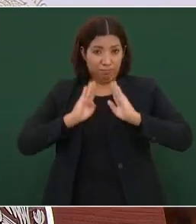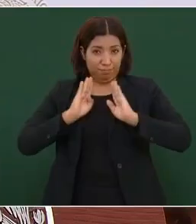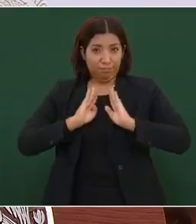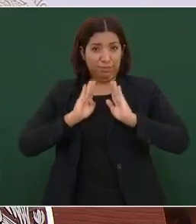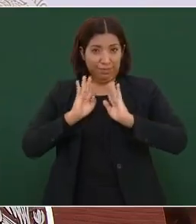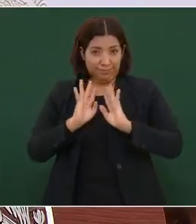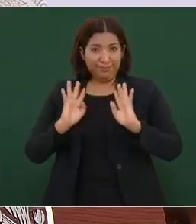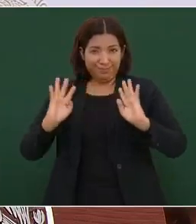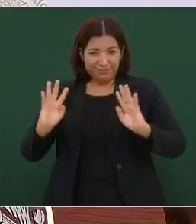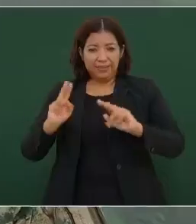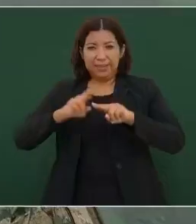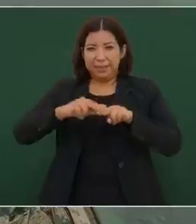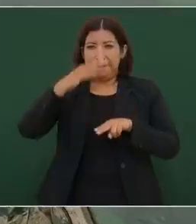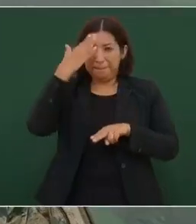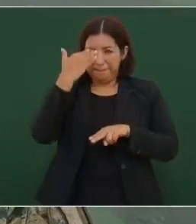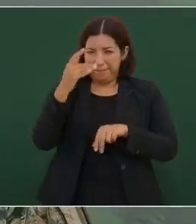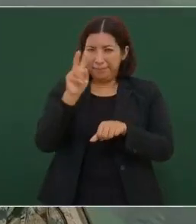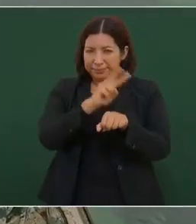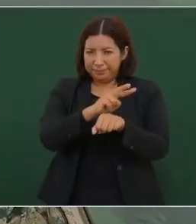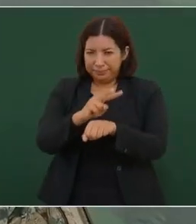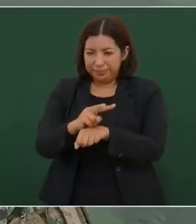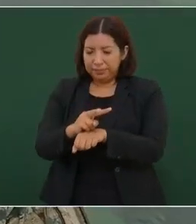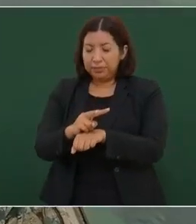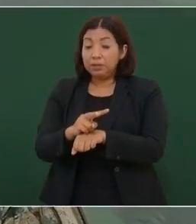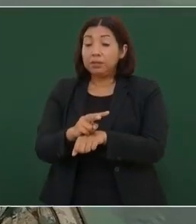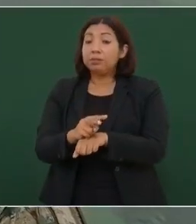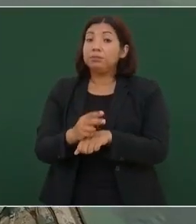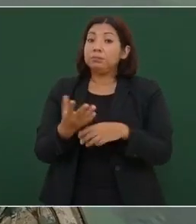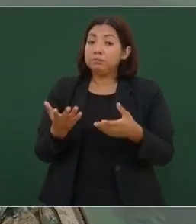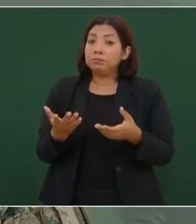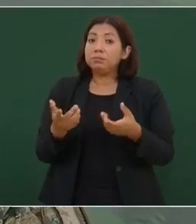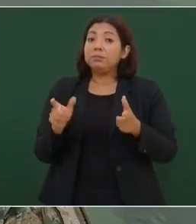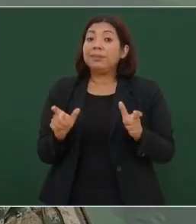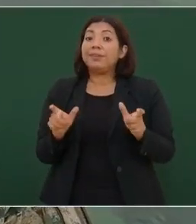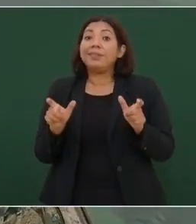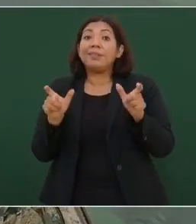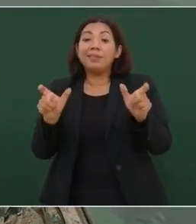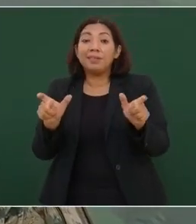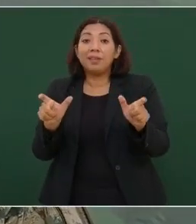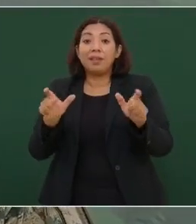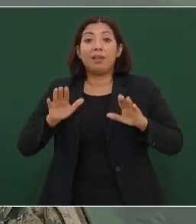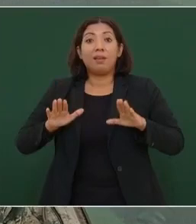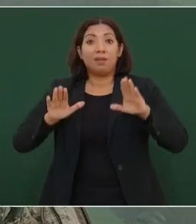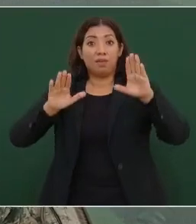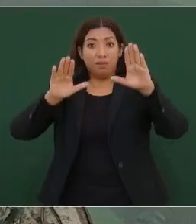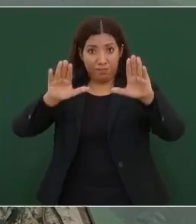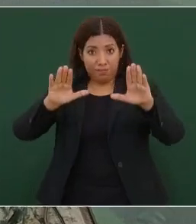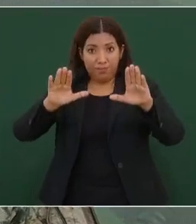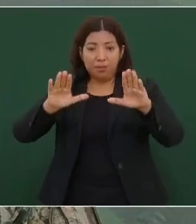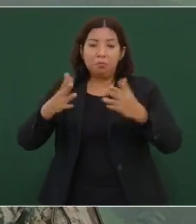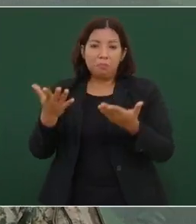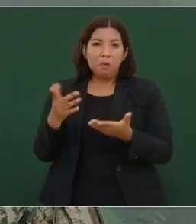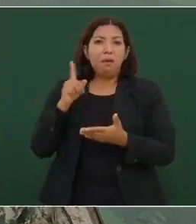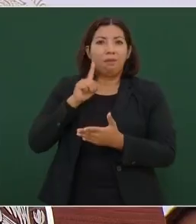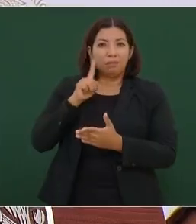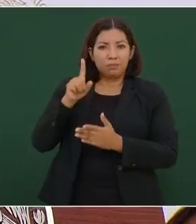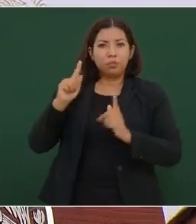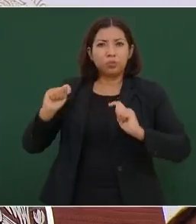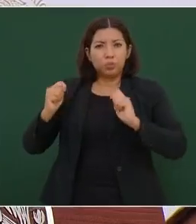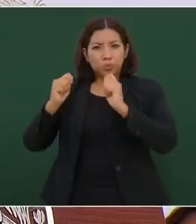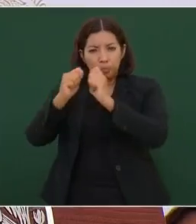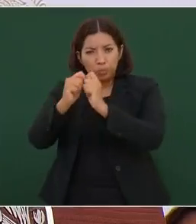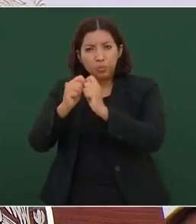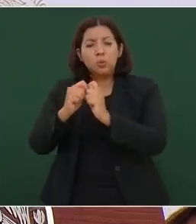Tren Maya, pues incluye la seguridad en los aeropuertos, en el de Tulum, en el nuevo aeropuerto, en el de Palenque,